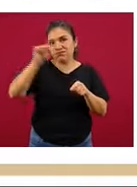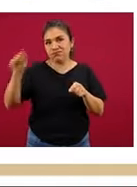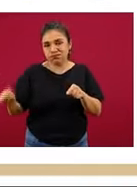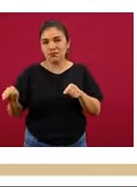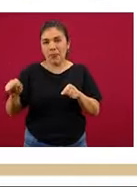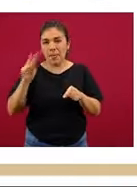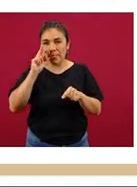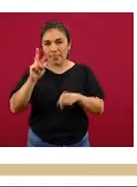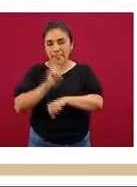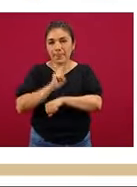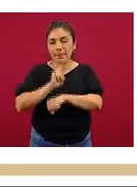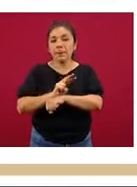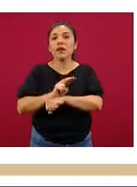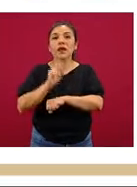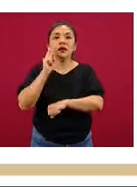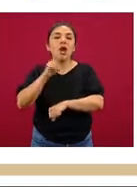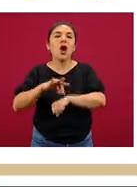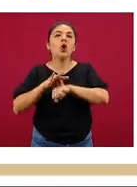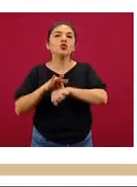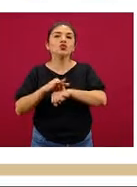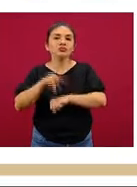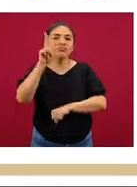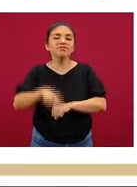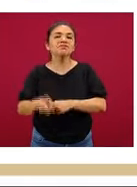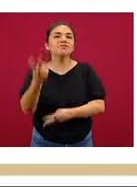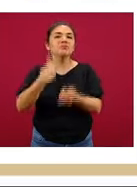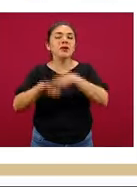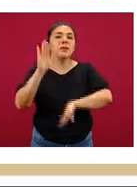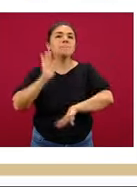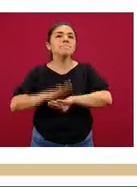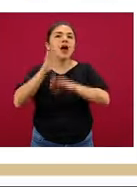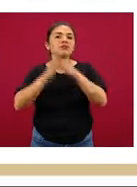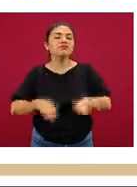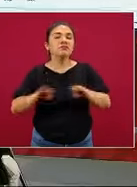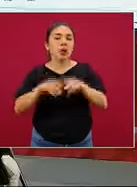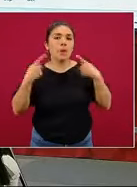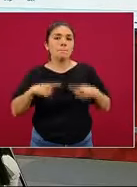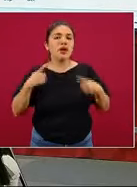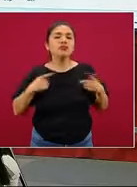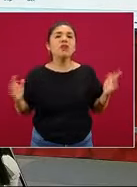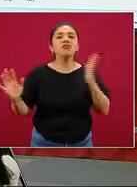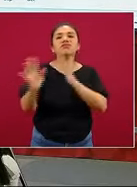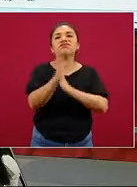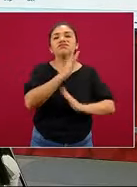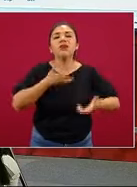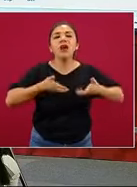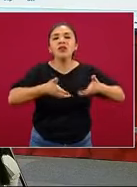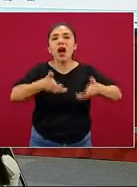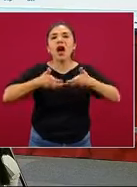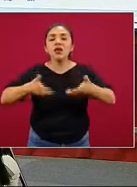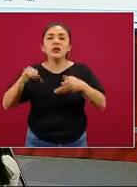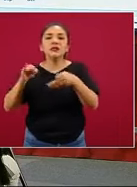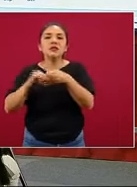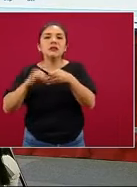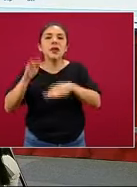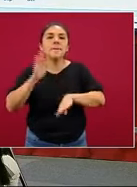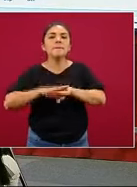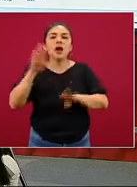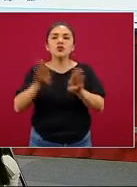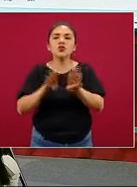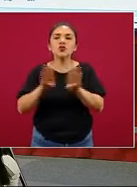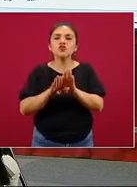actualmente vigente, se nota un incremento importante en la movilidad, inclusive llegando por aquí